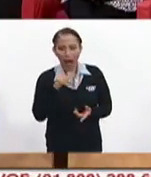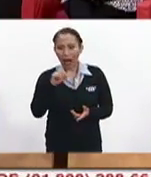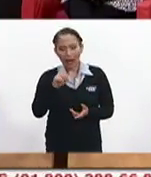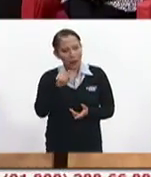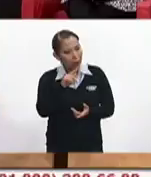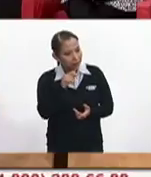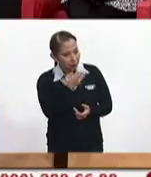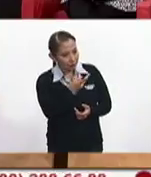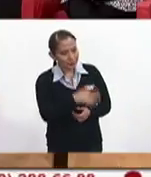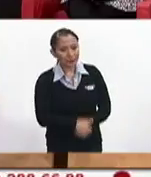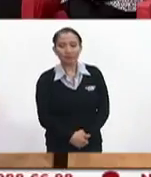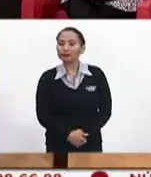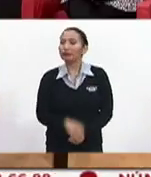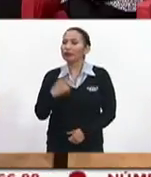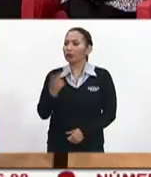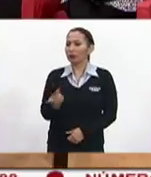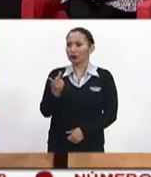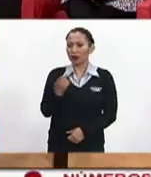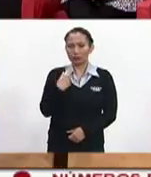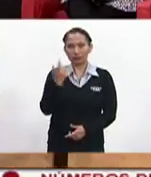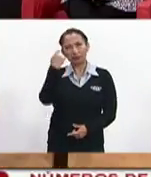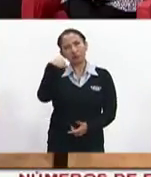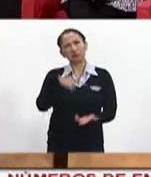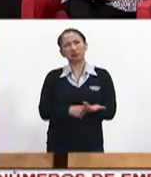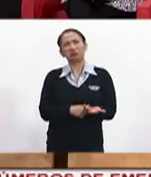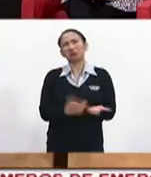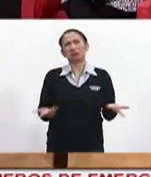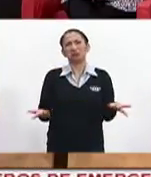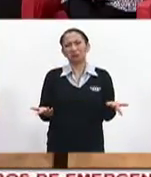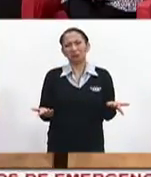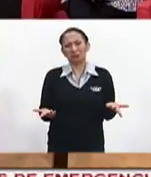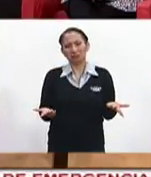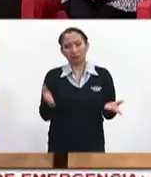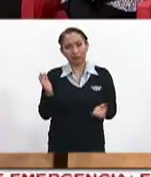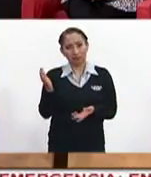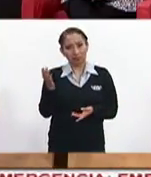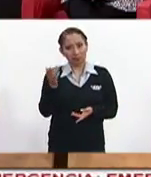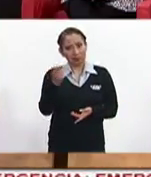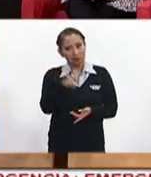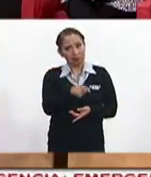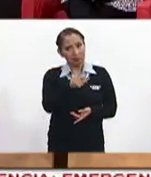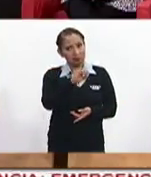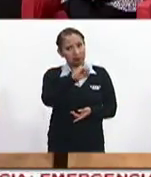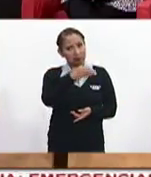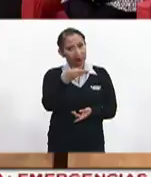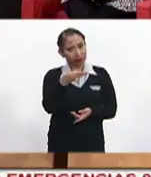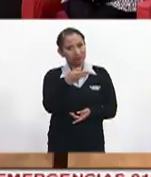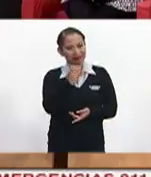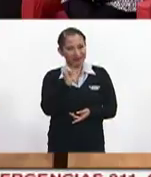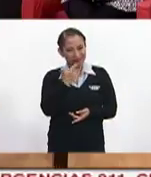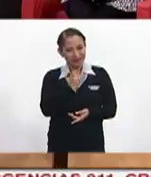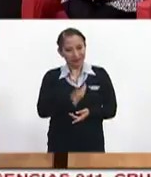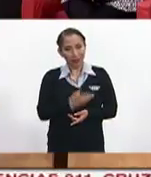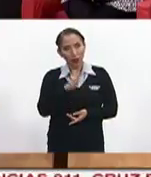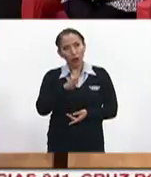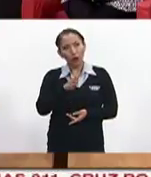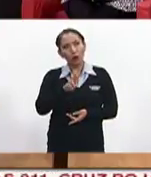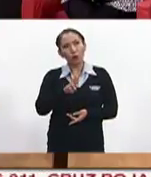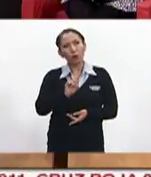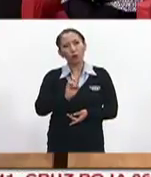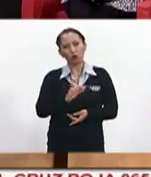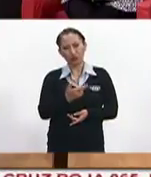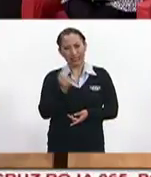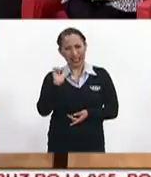Cristina, Pati. La pregunta que muchos nos hacemos es si Obama, si George Bush en